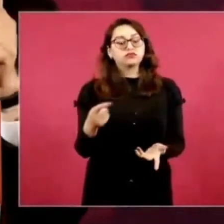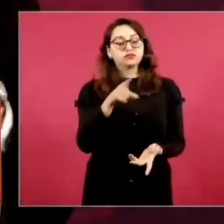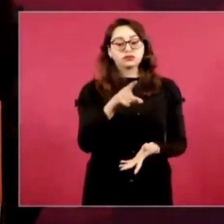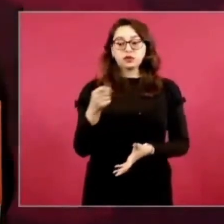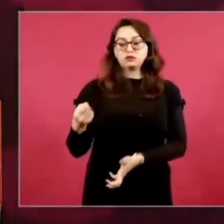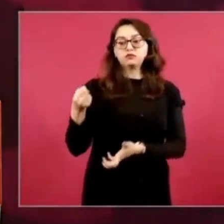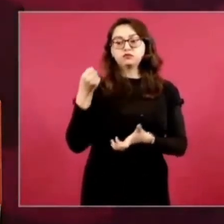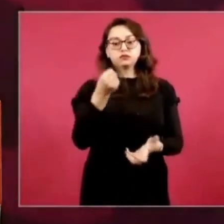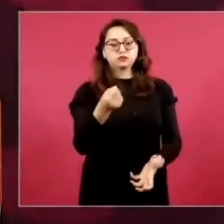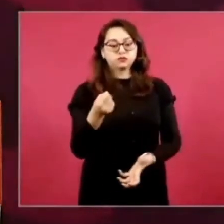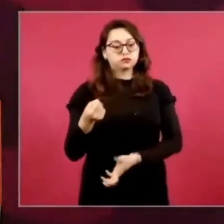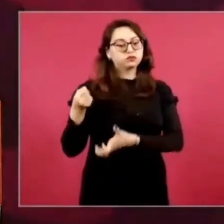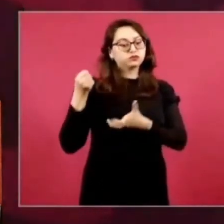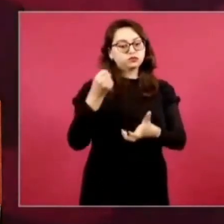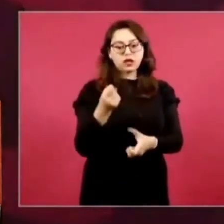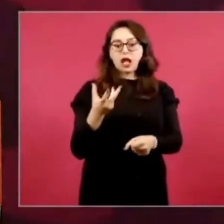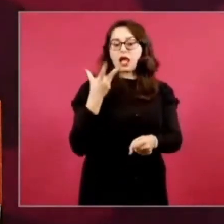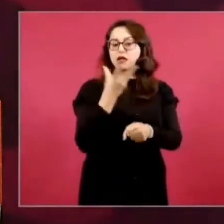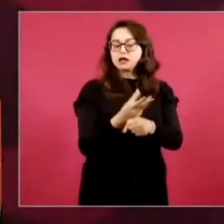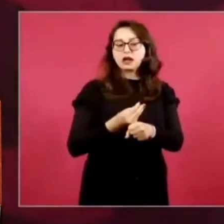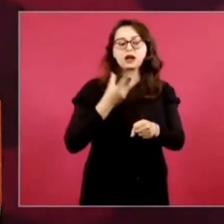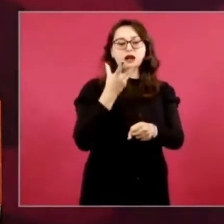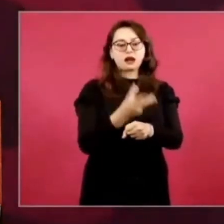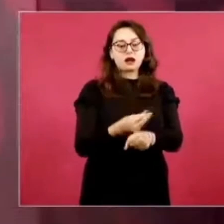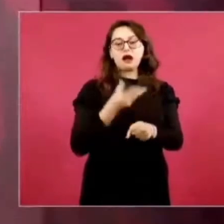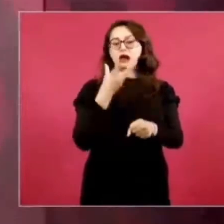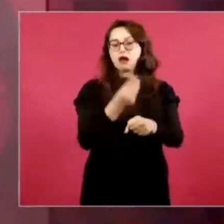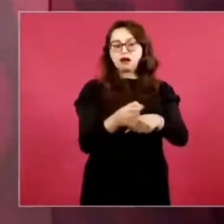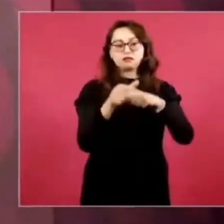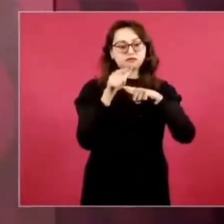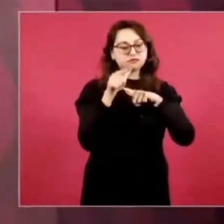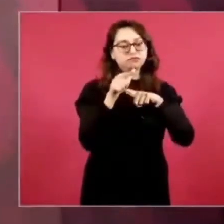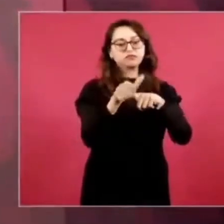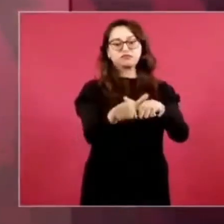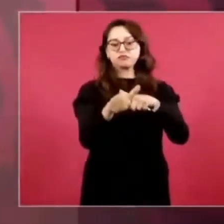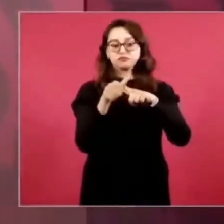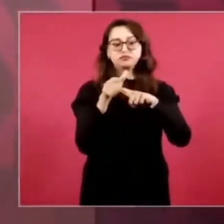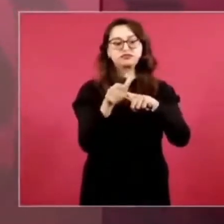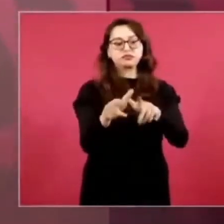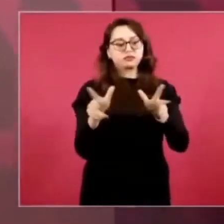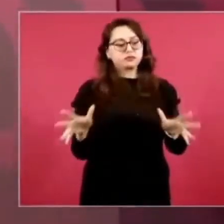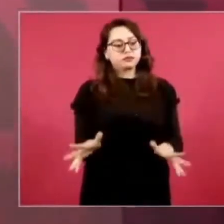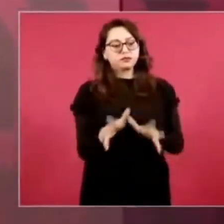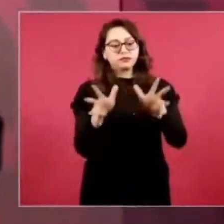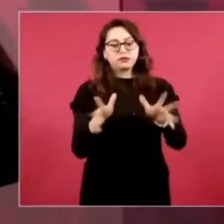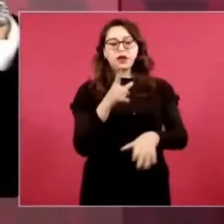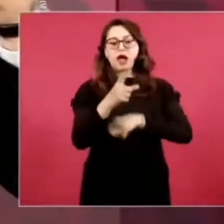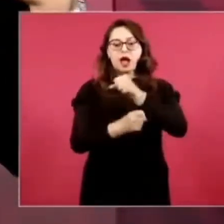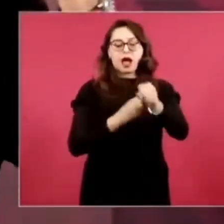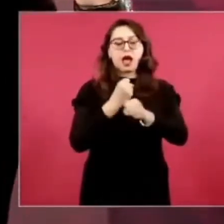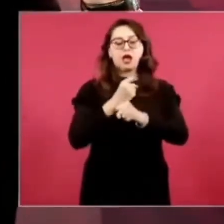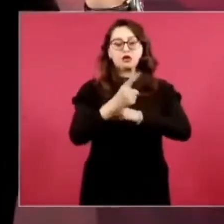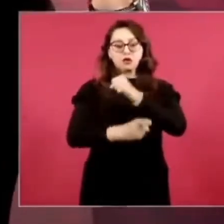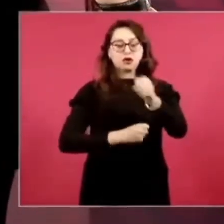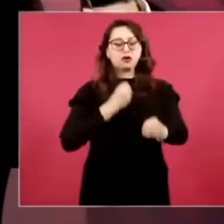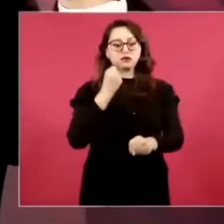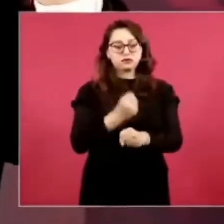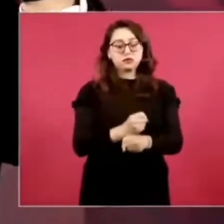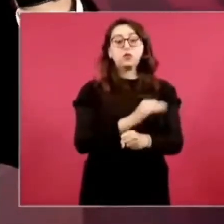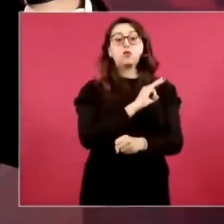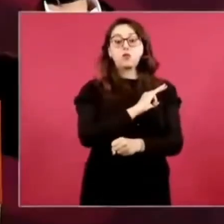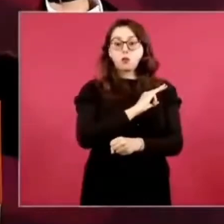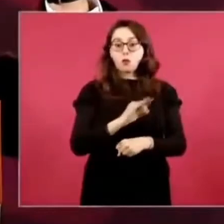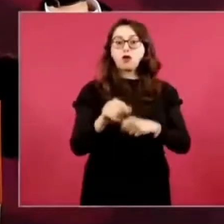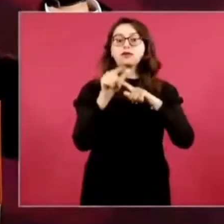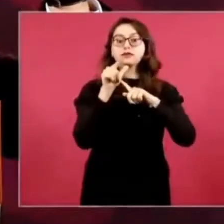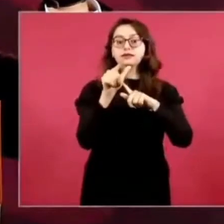el plan de rehabilitación, si se le sigue invirtiendo año con año, se pueden llevar de